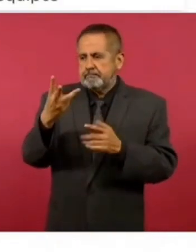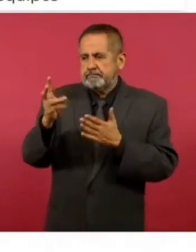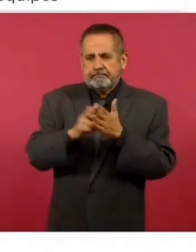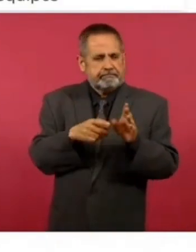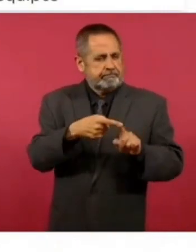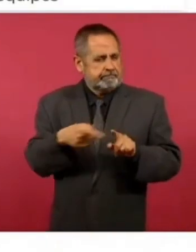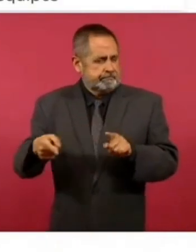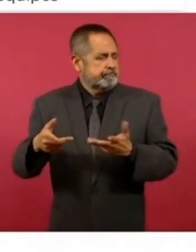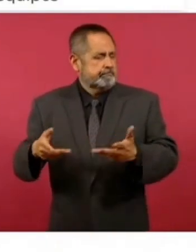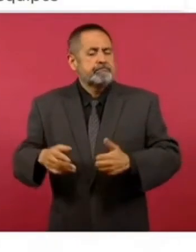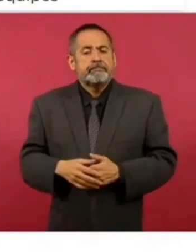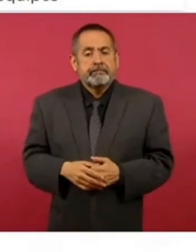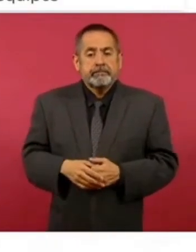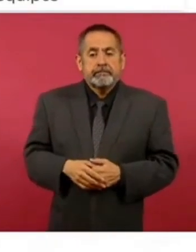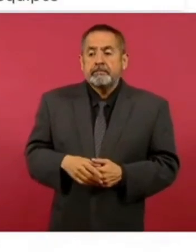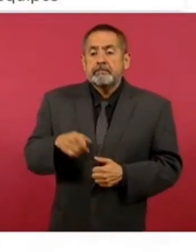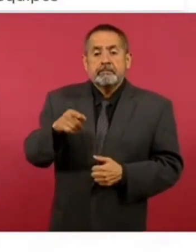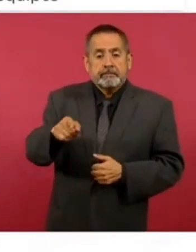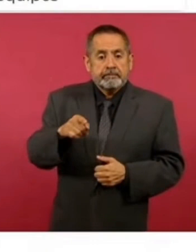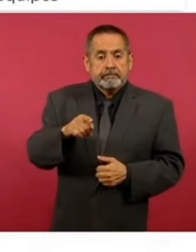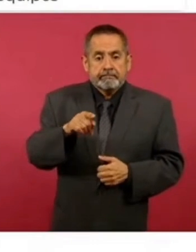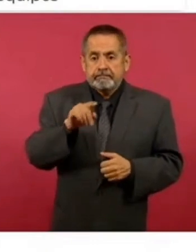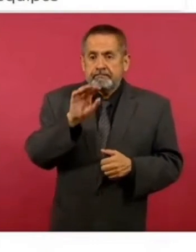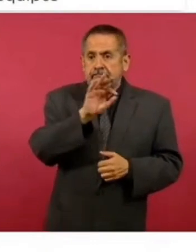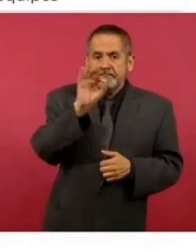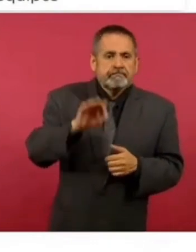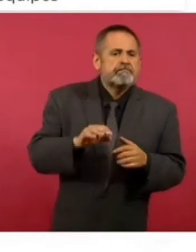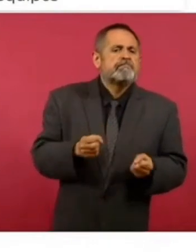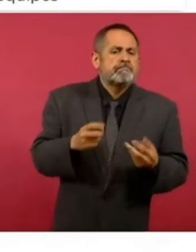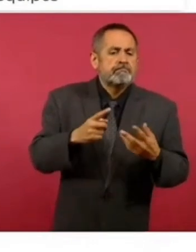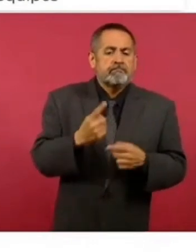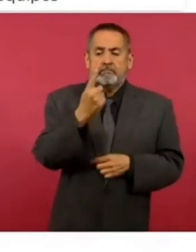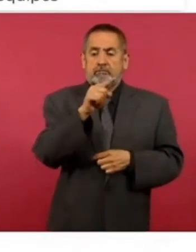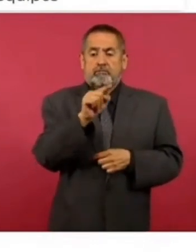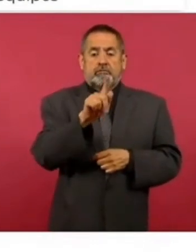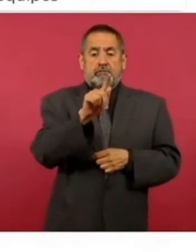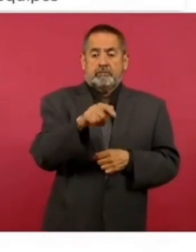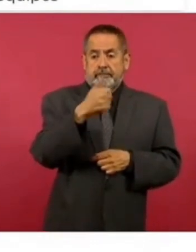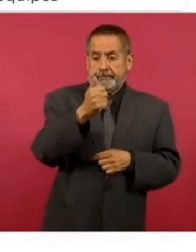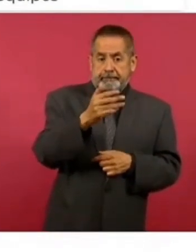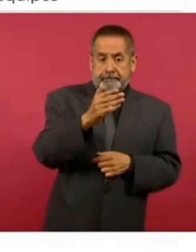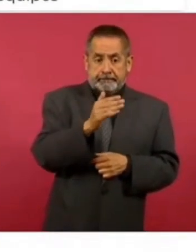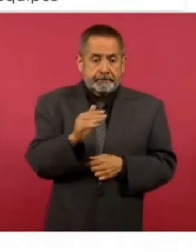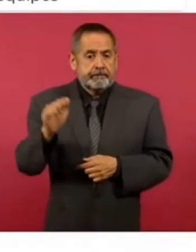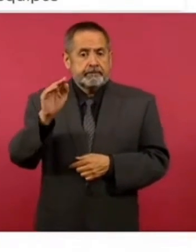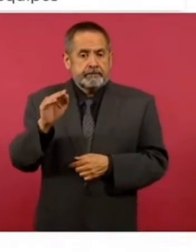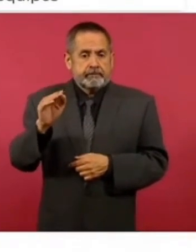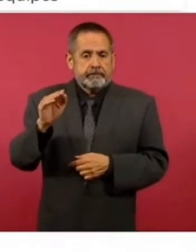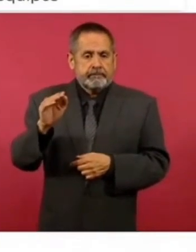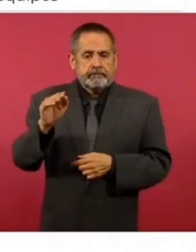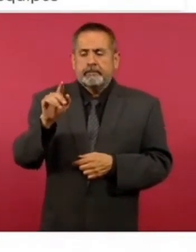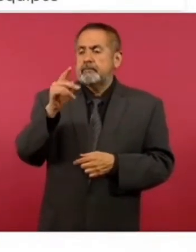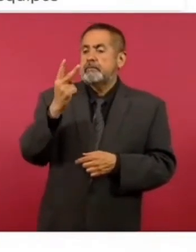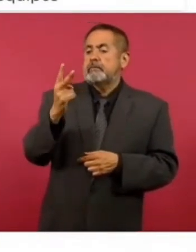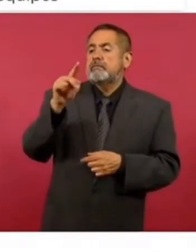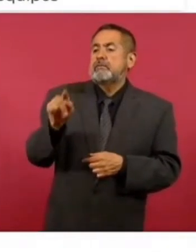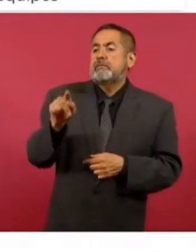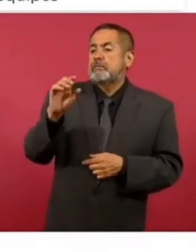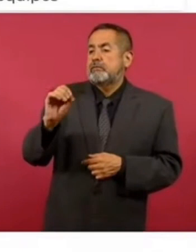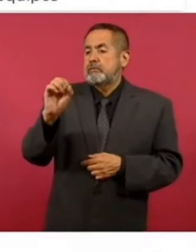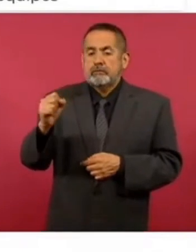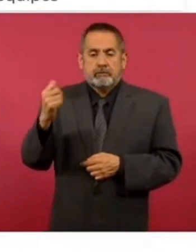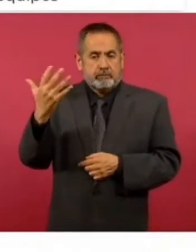del 2023. La productividad en Veracruz pasó, pues, de 1.75 76 cirugías